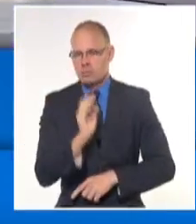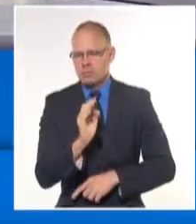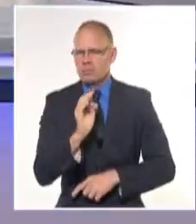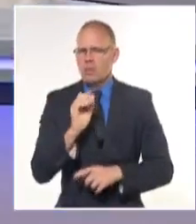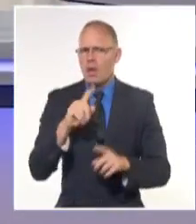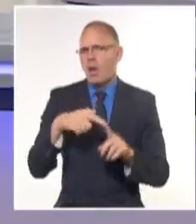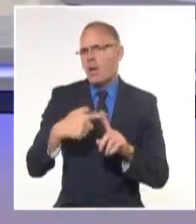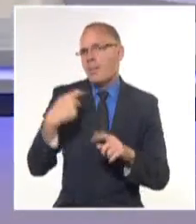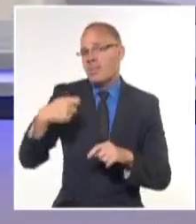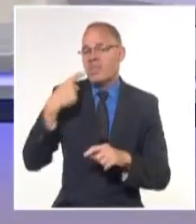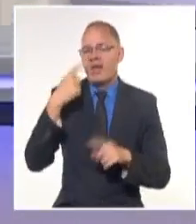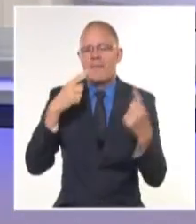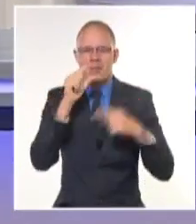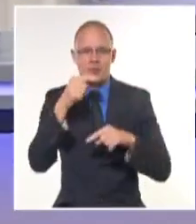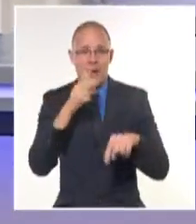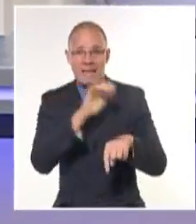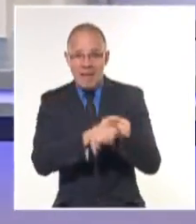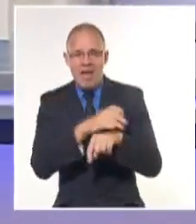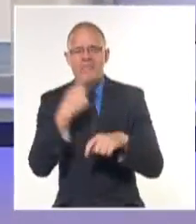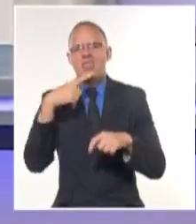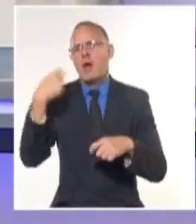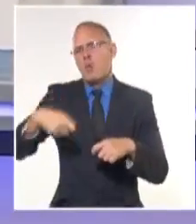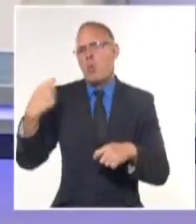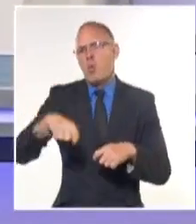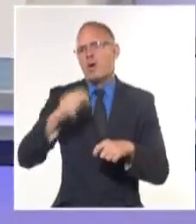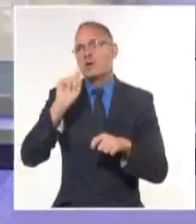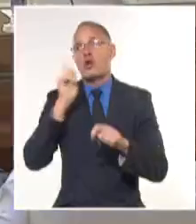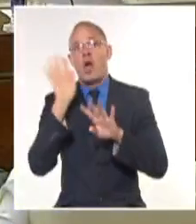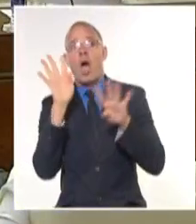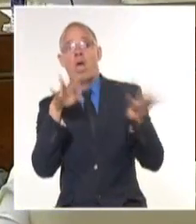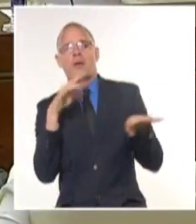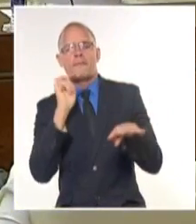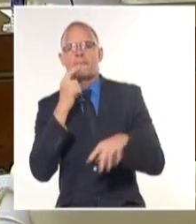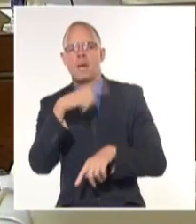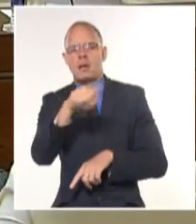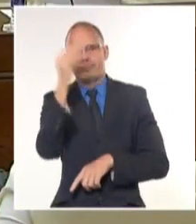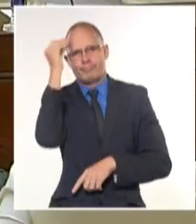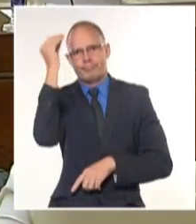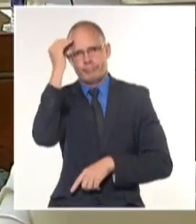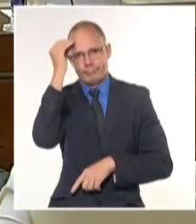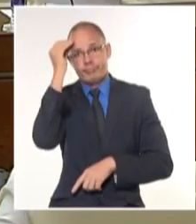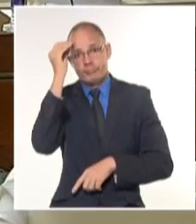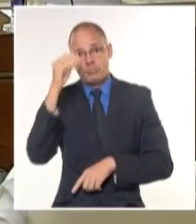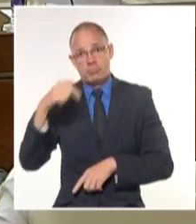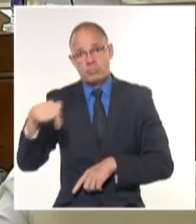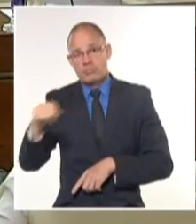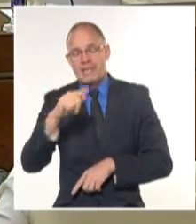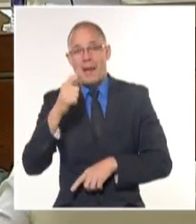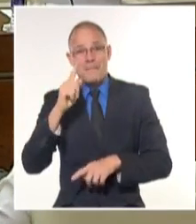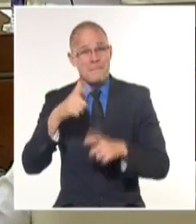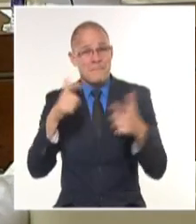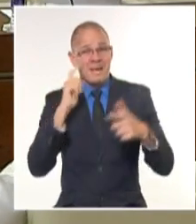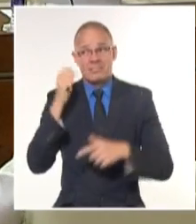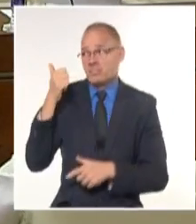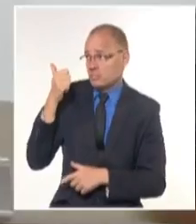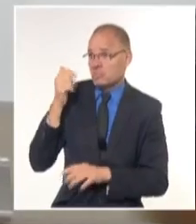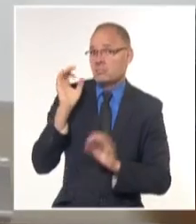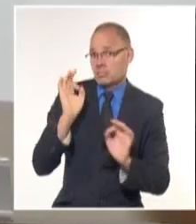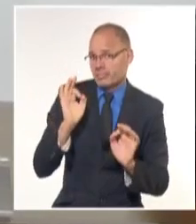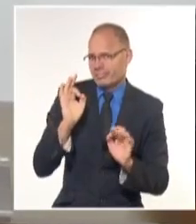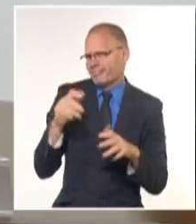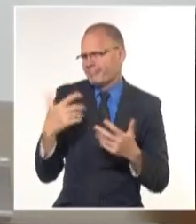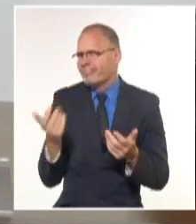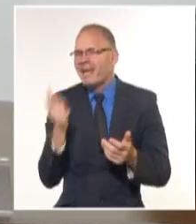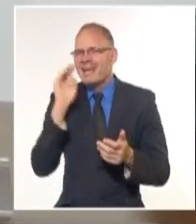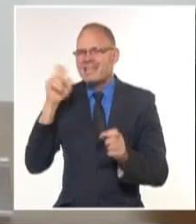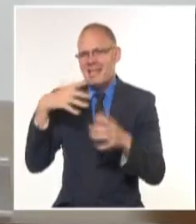juicios ejemplarizantes, fundamentalmente de hechos relacionados con delitos que han ocurrido en instituciones. Ahí lo vemos: robo de cables eléctricos,